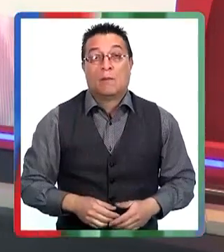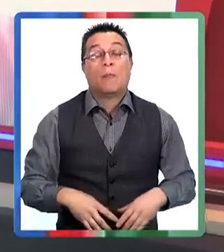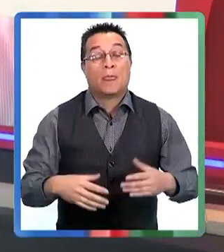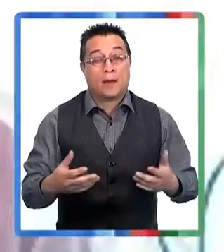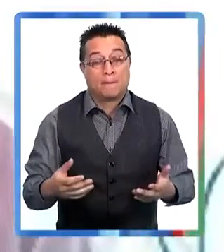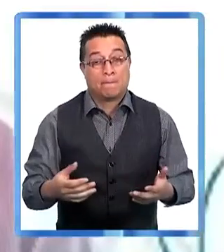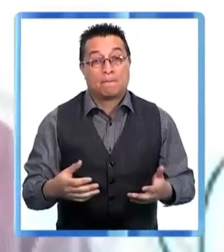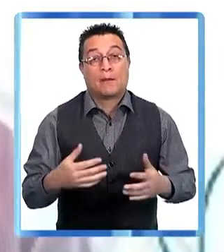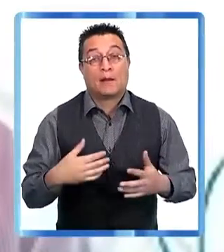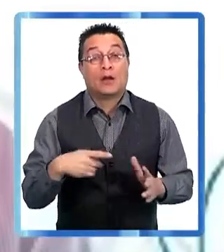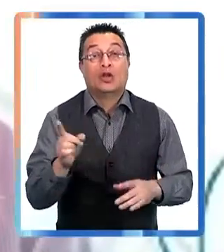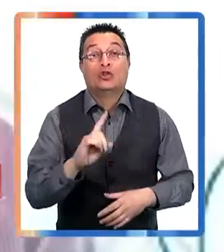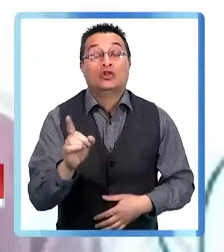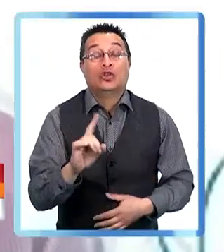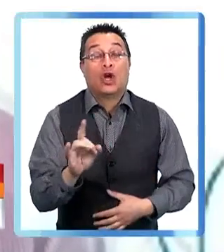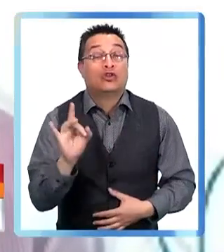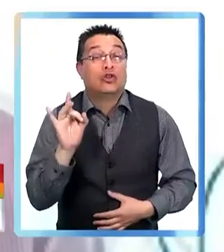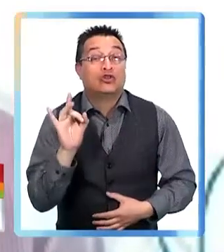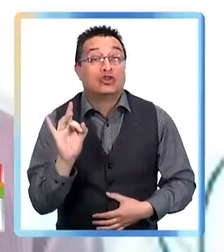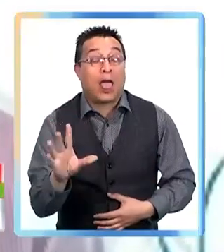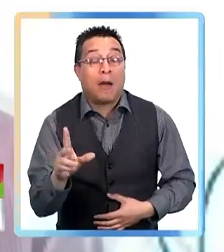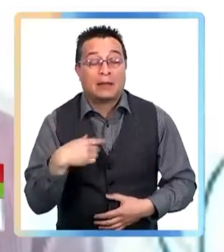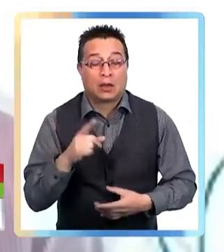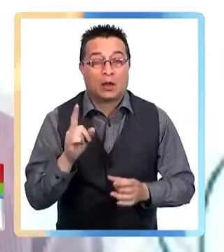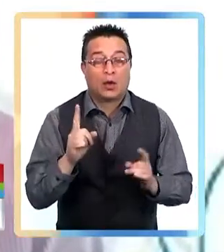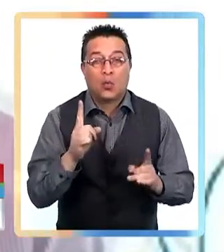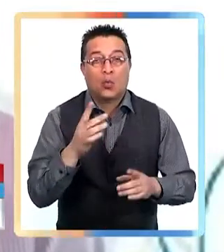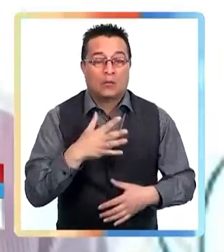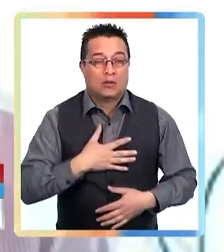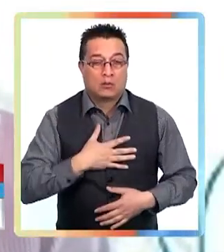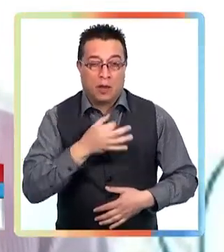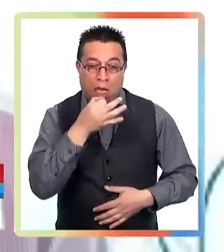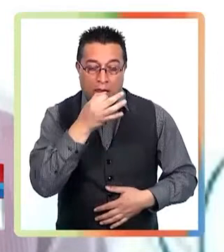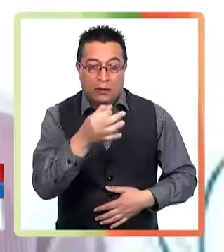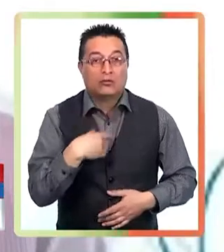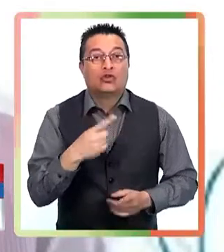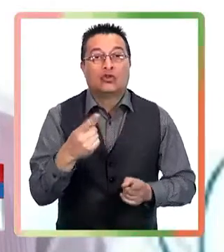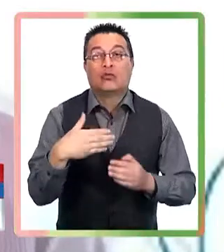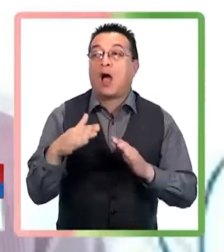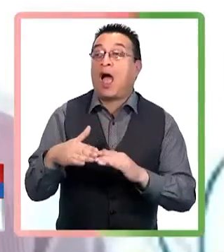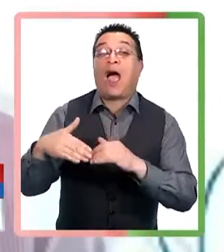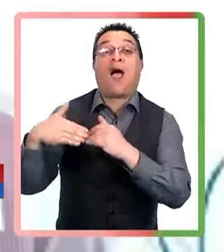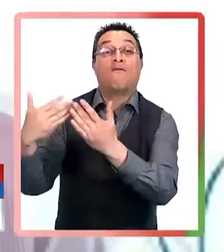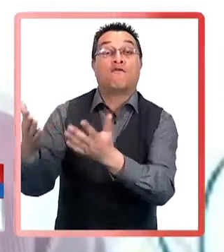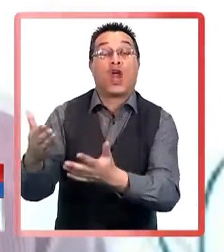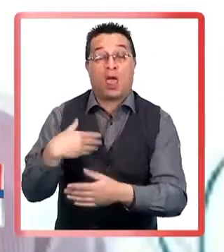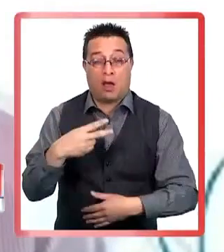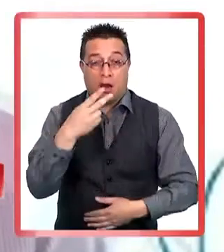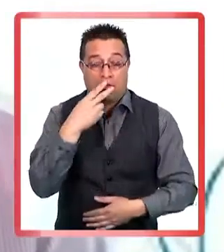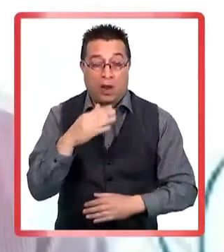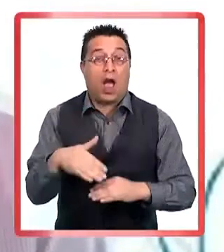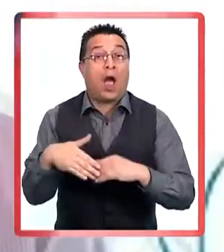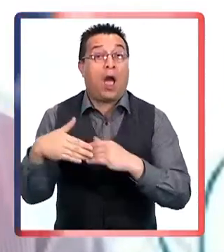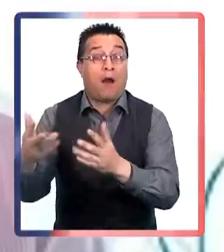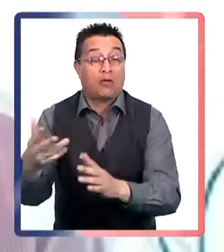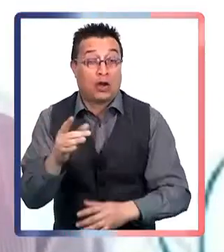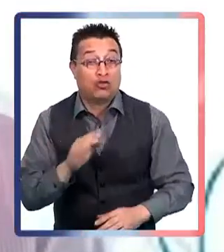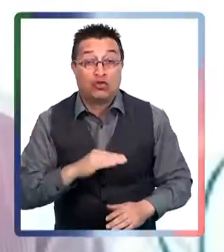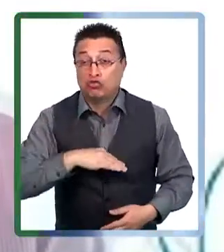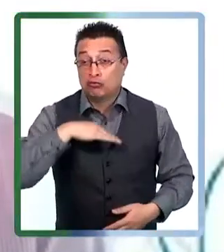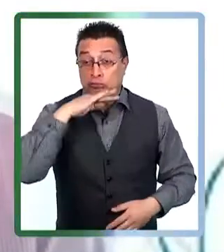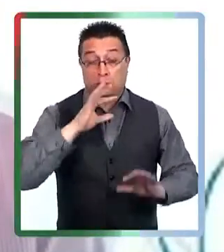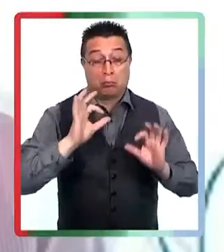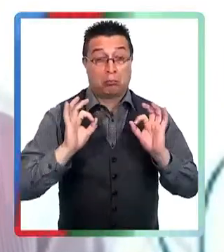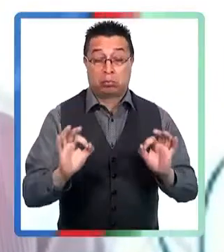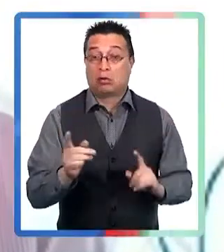tanto, no basta además con que uno diga, es que yo salgo a fumar al patio o a la terraza.